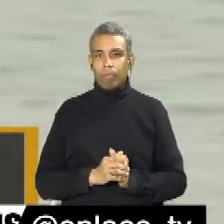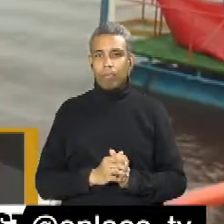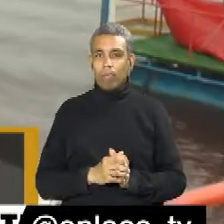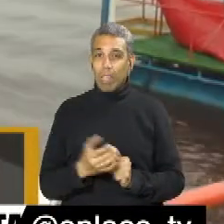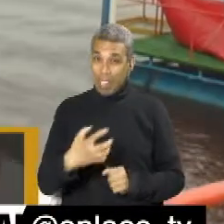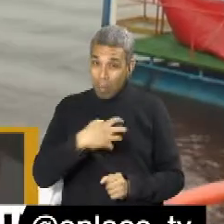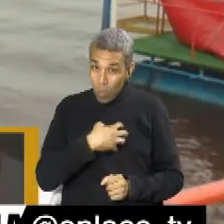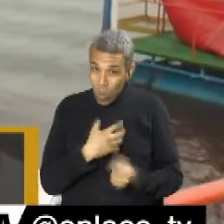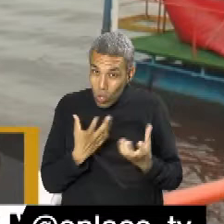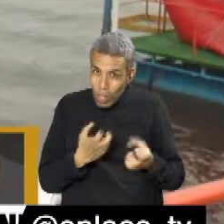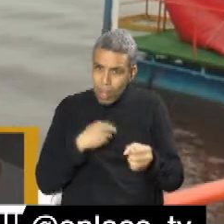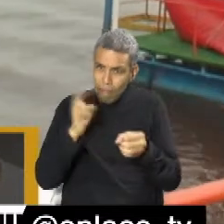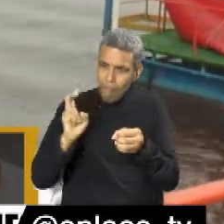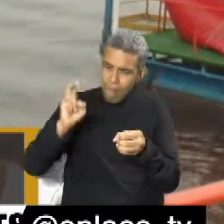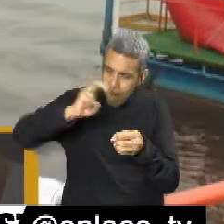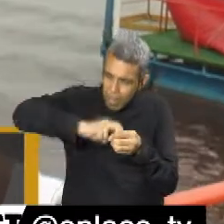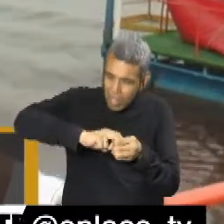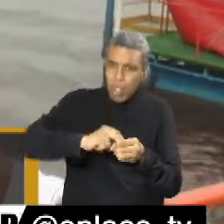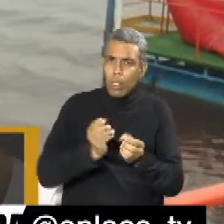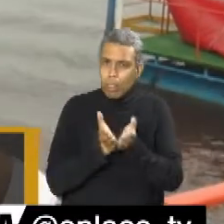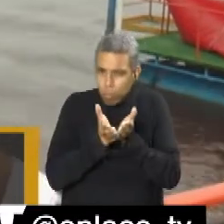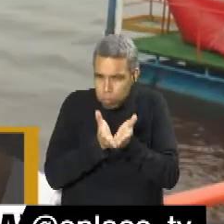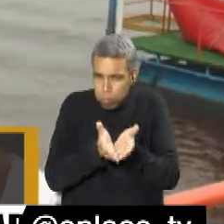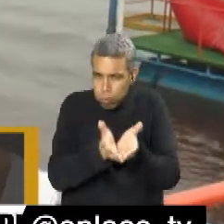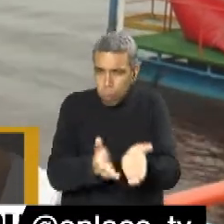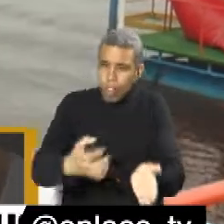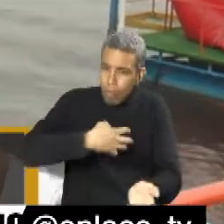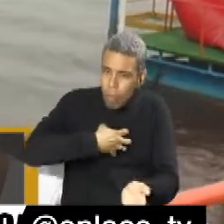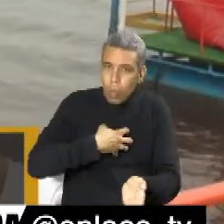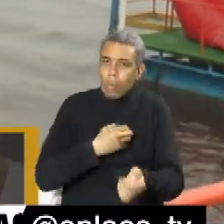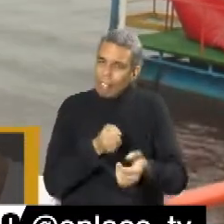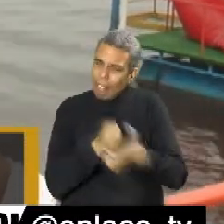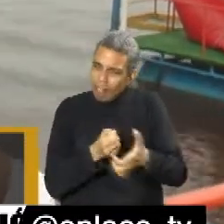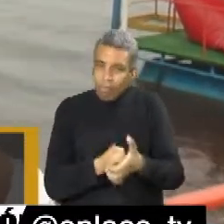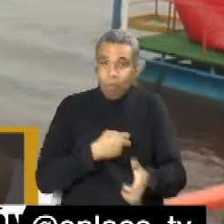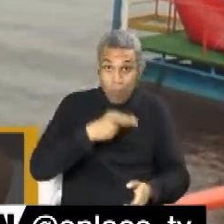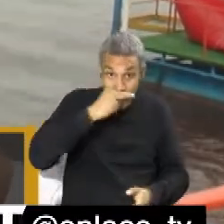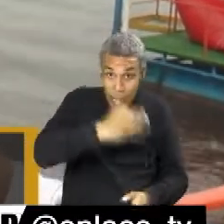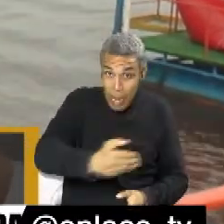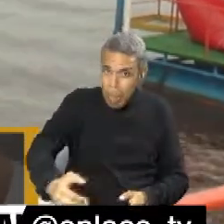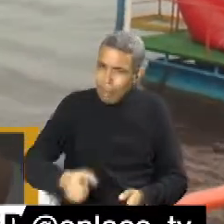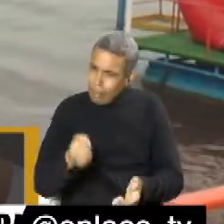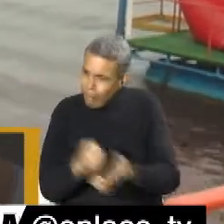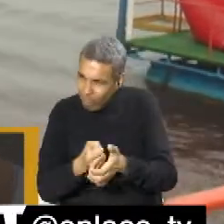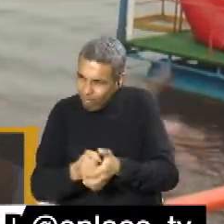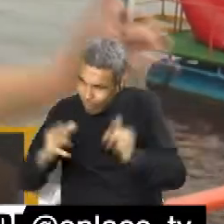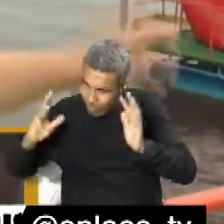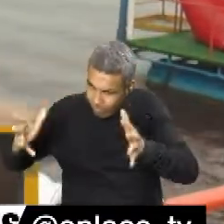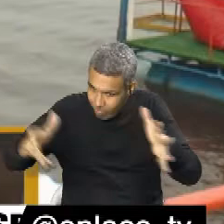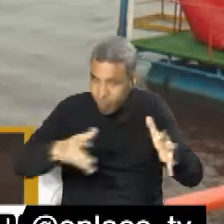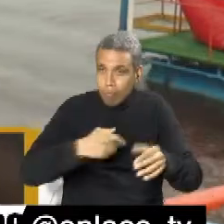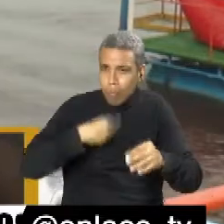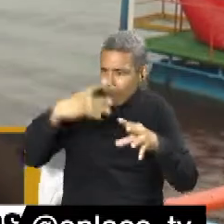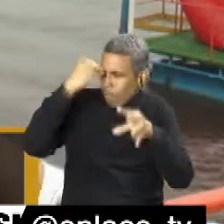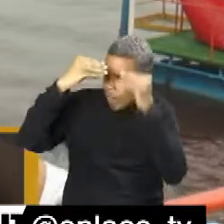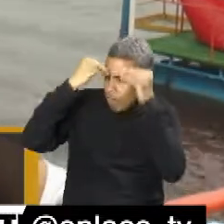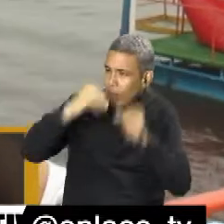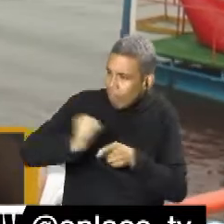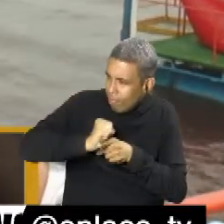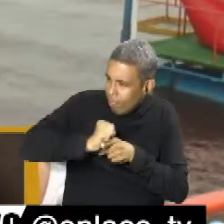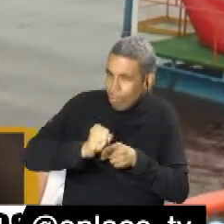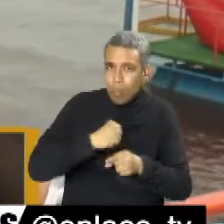de la Federación Colombiana de Motonáutica es impulsar el deporte infantil. Entonces, en este momento se están desarrollando